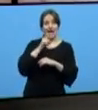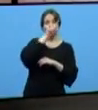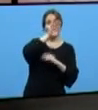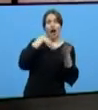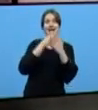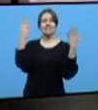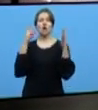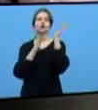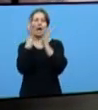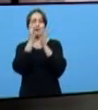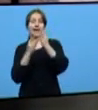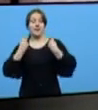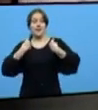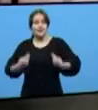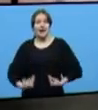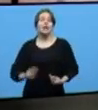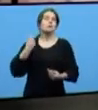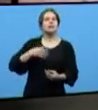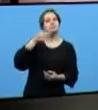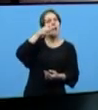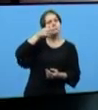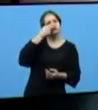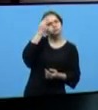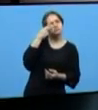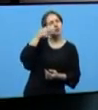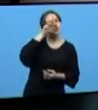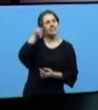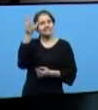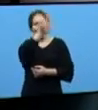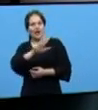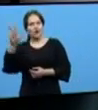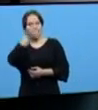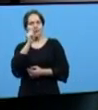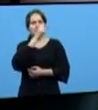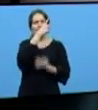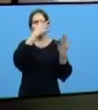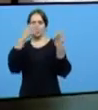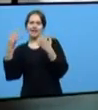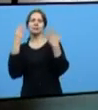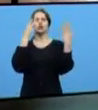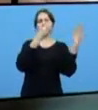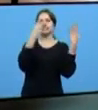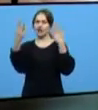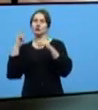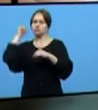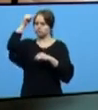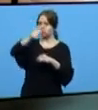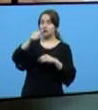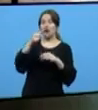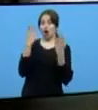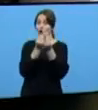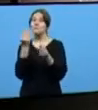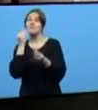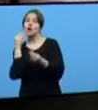de Viveiro, de Interese Turístico Nacional desde o ano 1988, é xunto a de Ferrol, a referente de Galicia. Eses